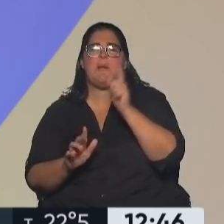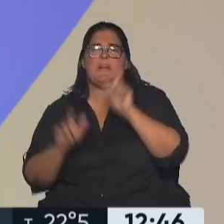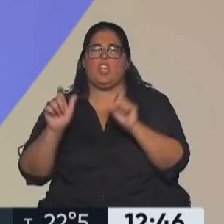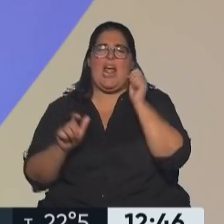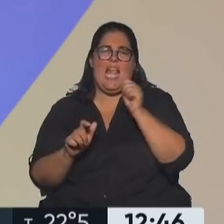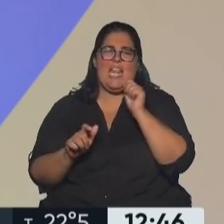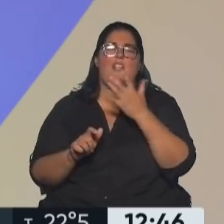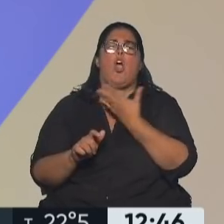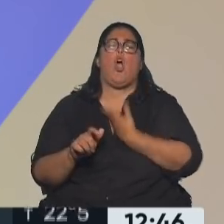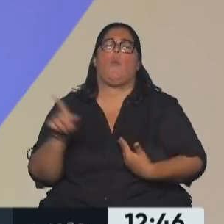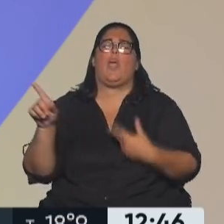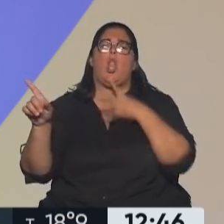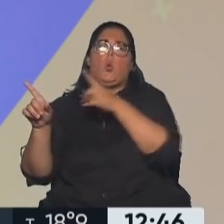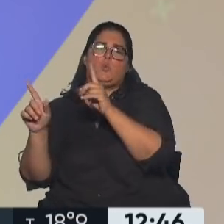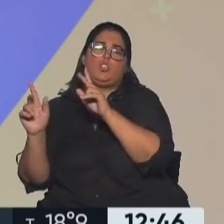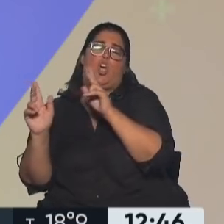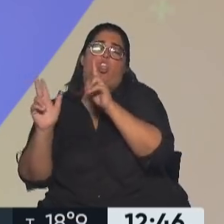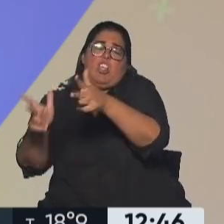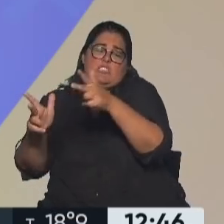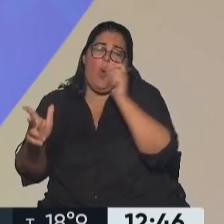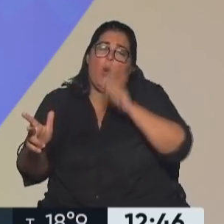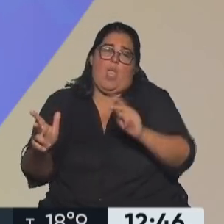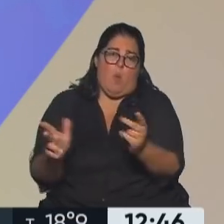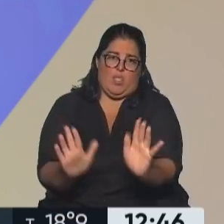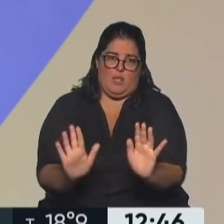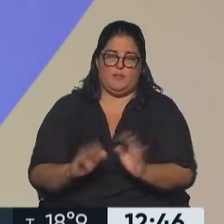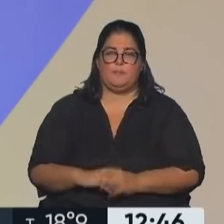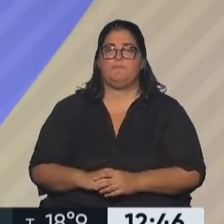asegura el gobierno ruso, las bajas ucranianas.